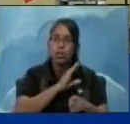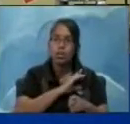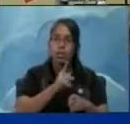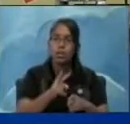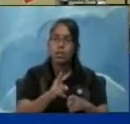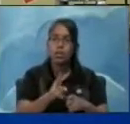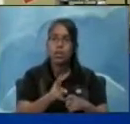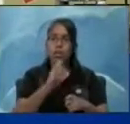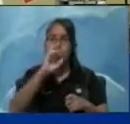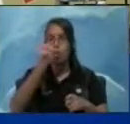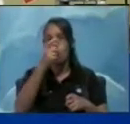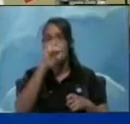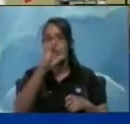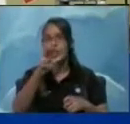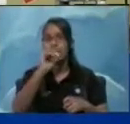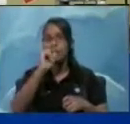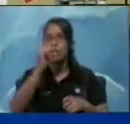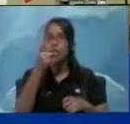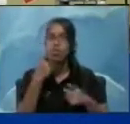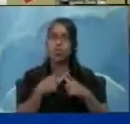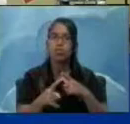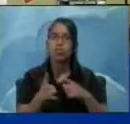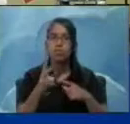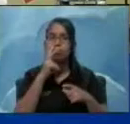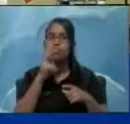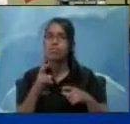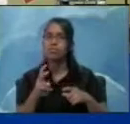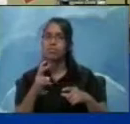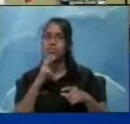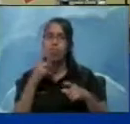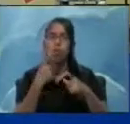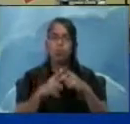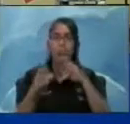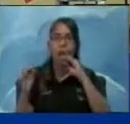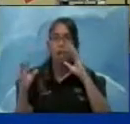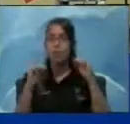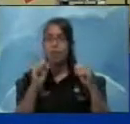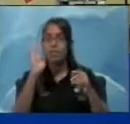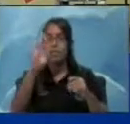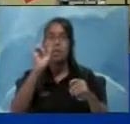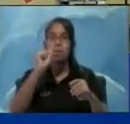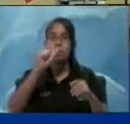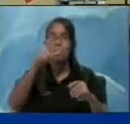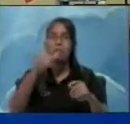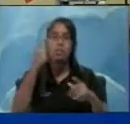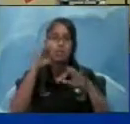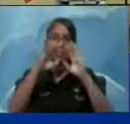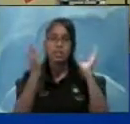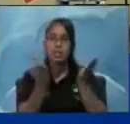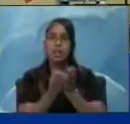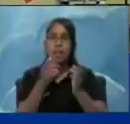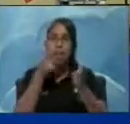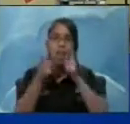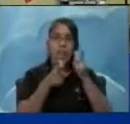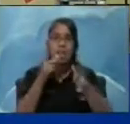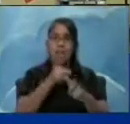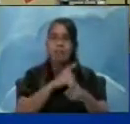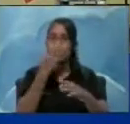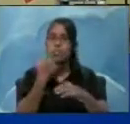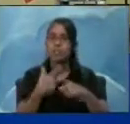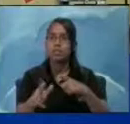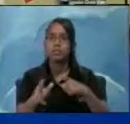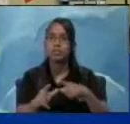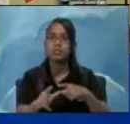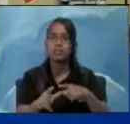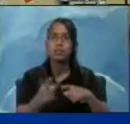griego los otros que venían de allá de de Babilonia los oían hablar la lengua de los medos la lengua de los